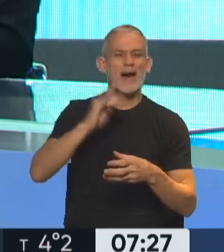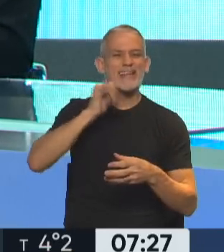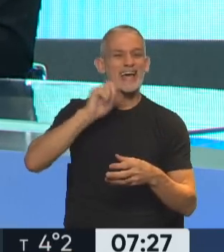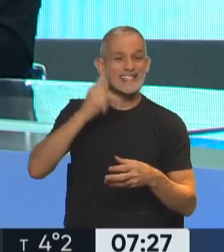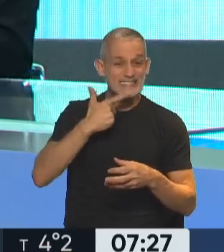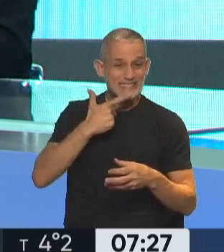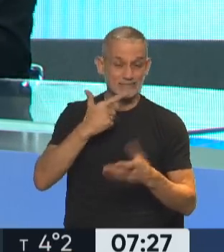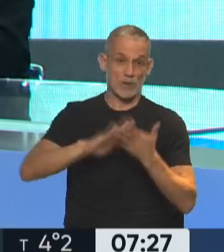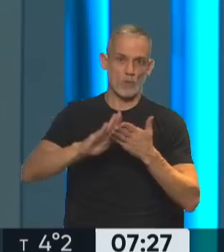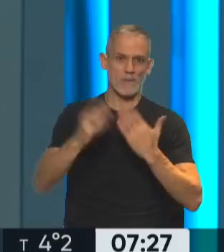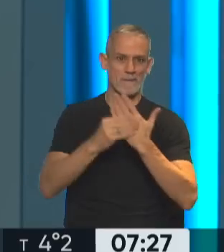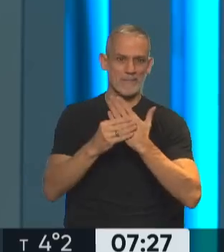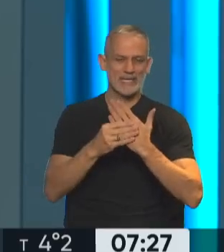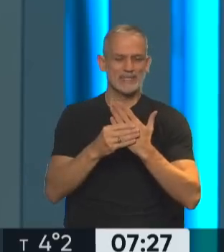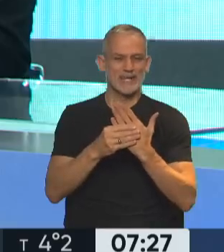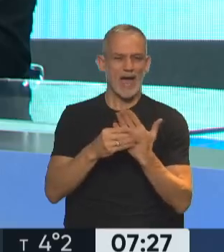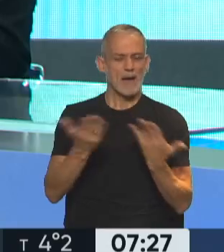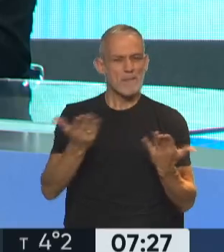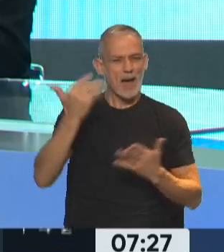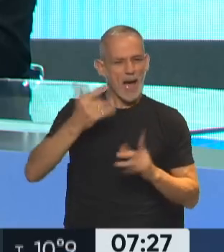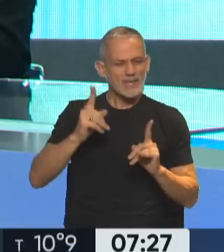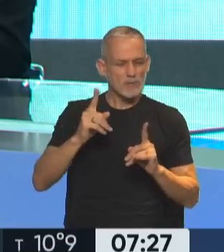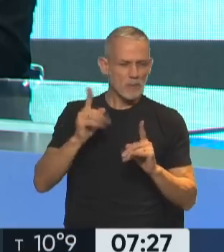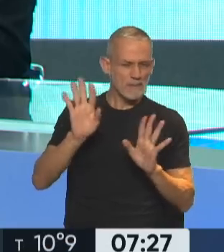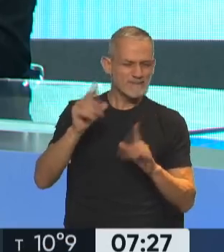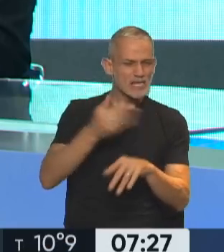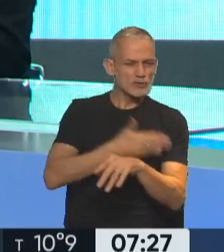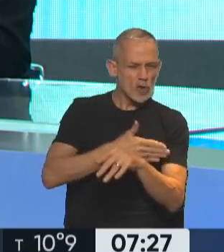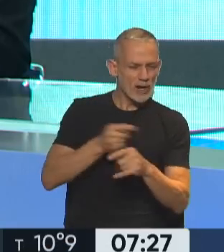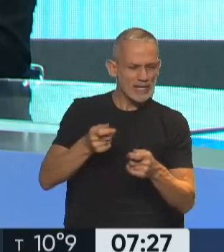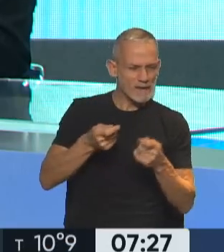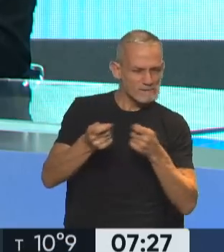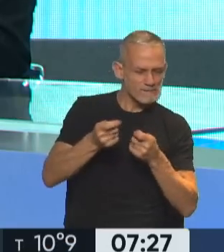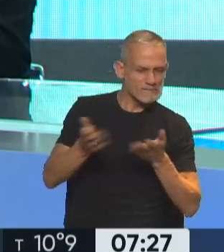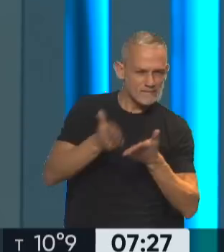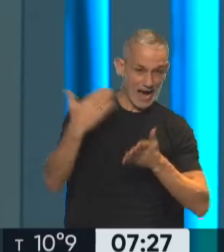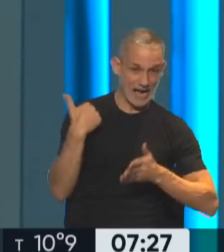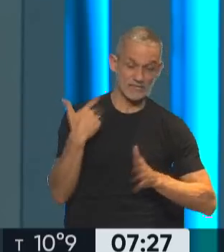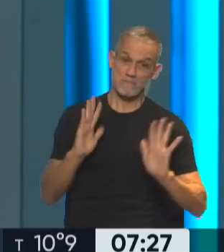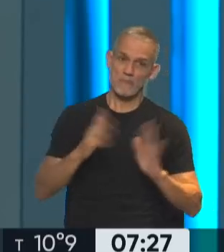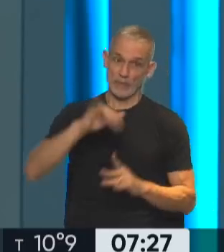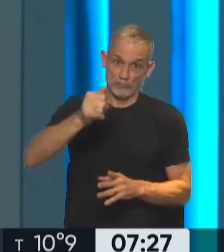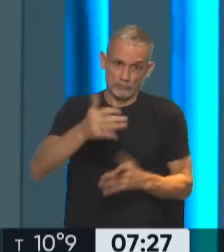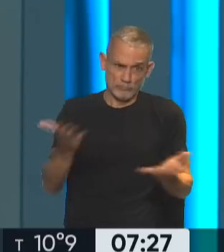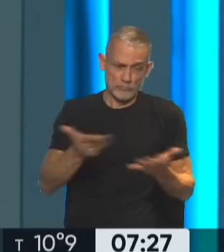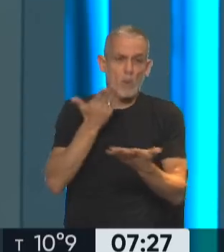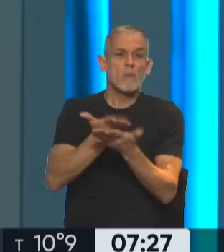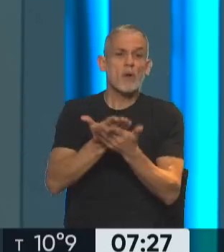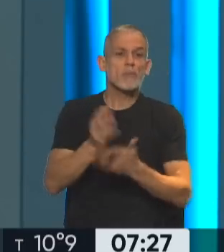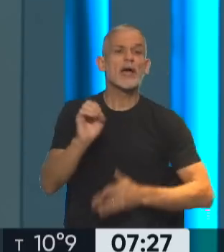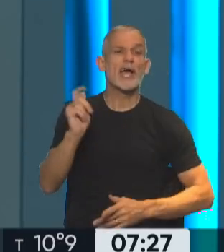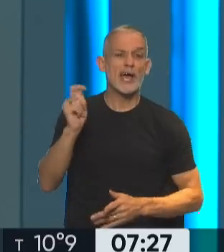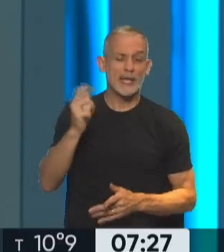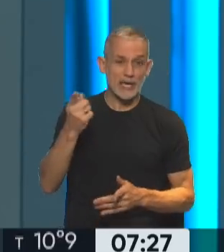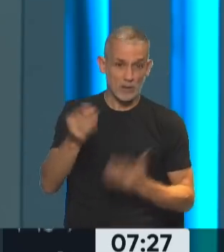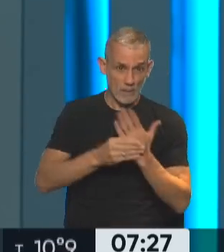gabinete nacional como ministra no tendrá ahí la injerencia de Daniel Scioli en las negociaciones del día de ayer. Bueno, ¿no? sí, de hecho la propuesta de Silvina